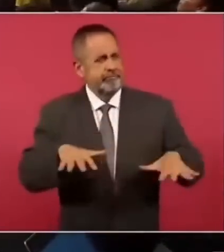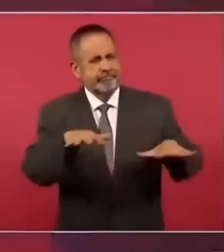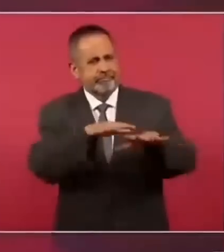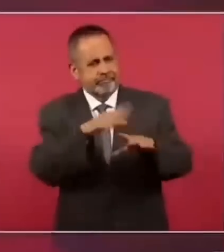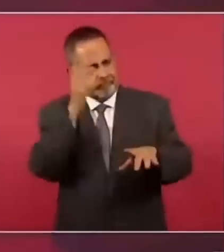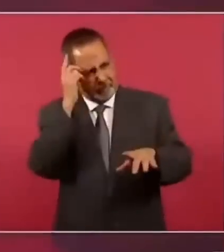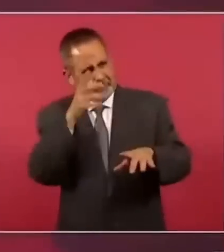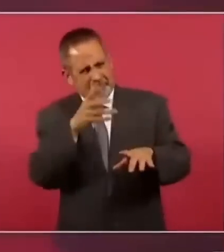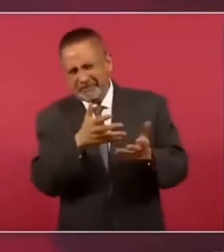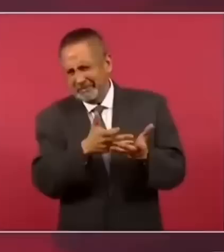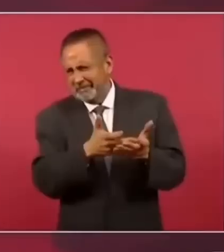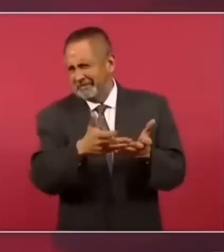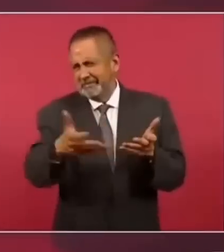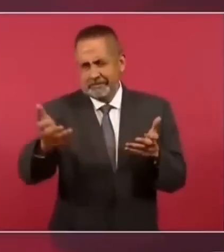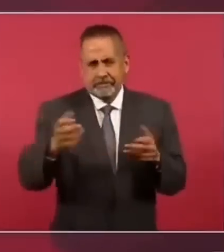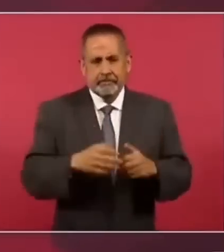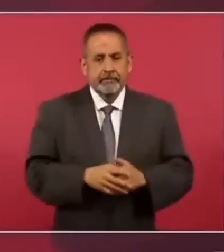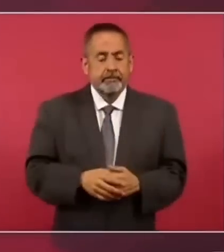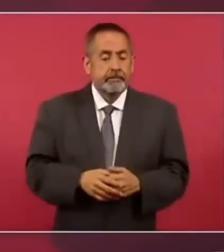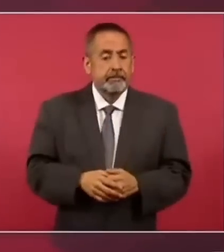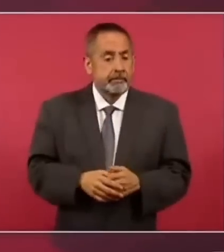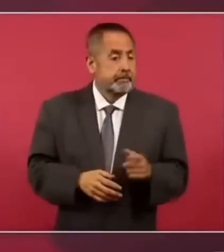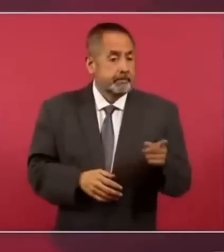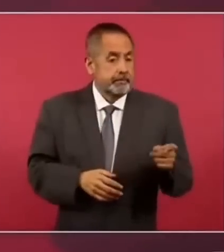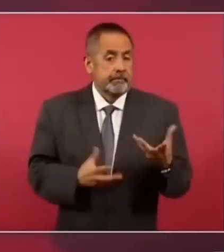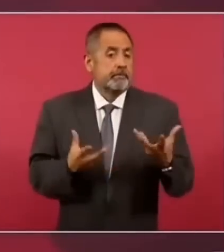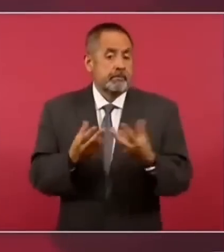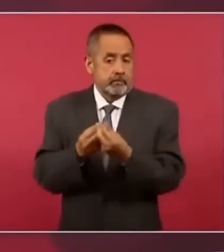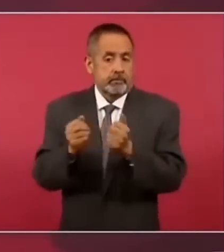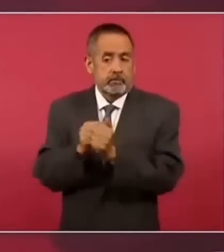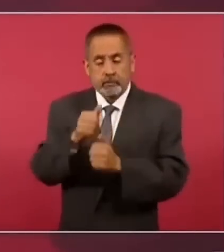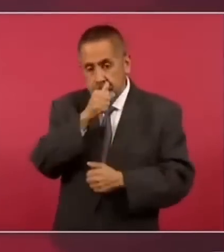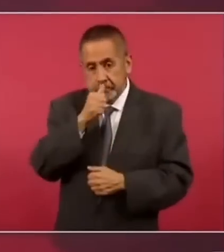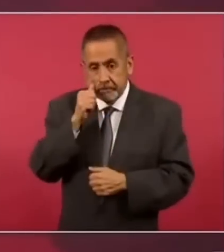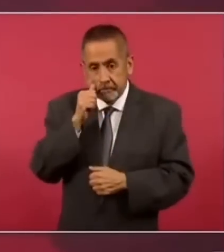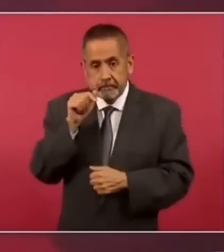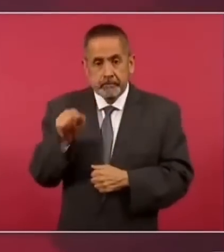pues había estado con Juárez,